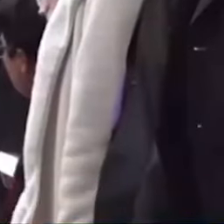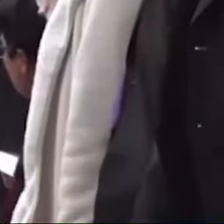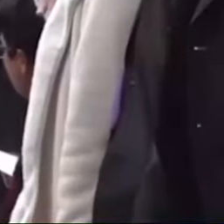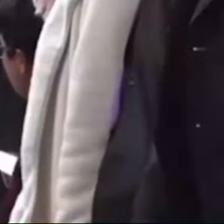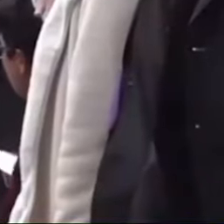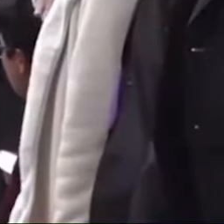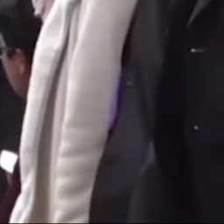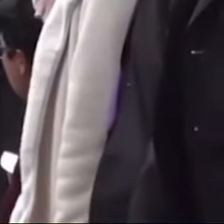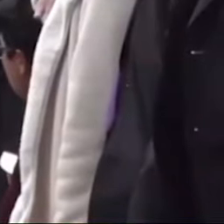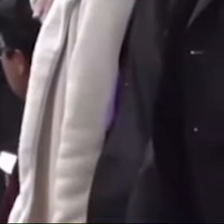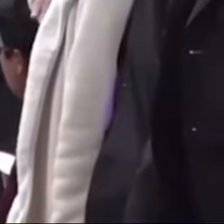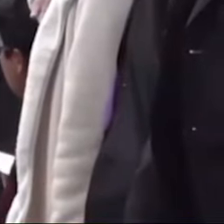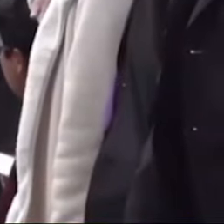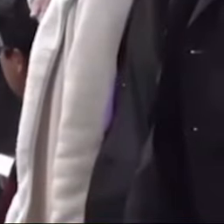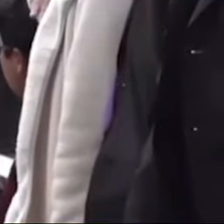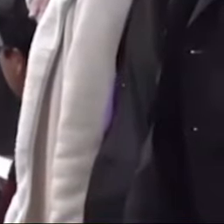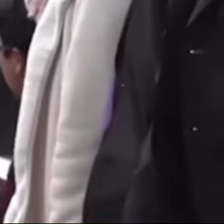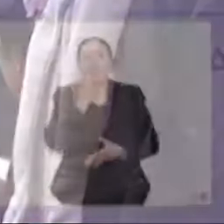nuevo fiscal. Escuchemos.